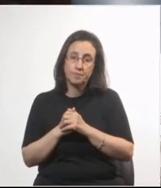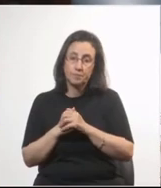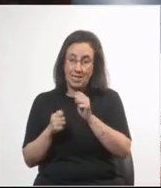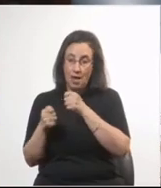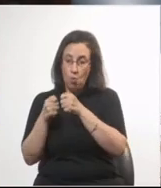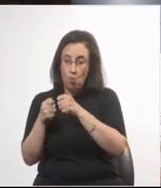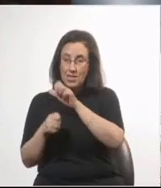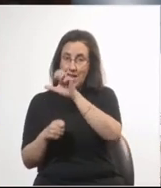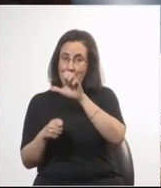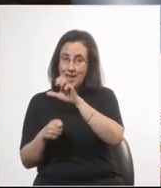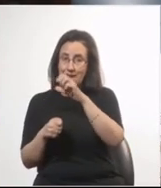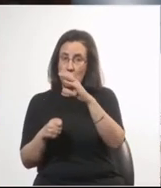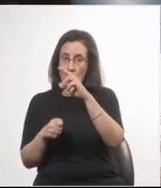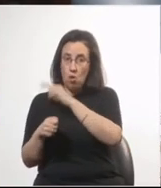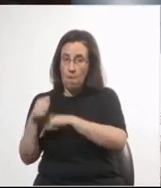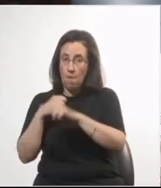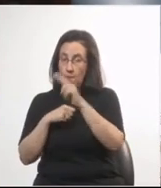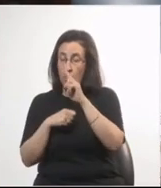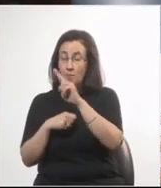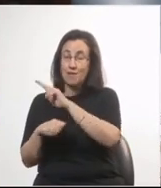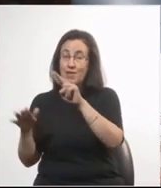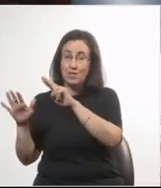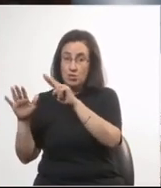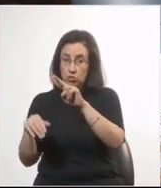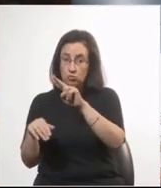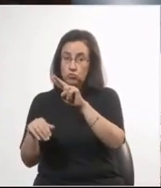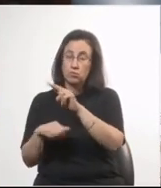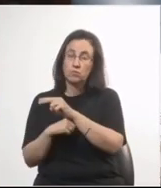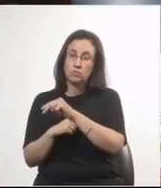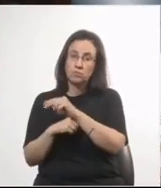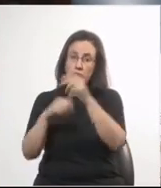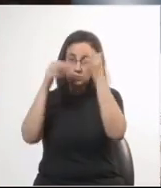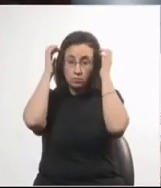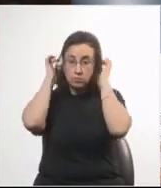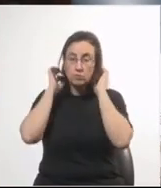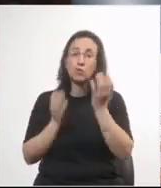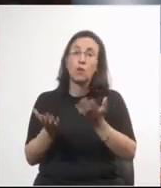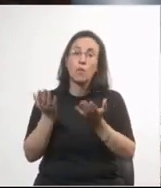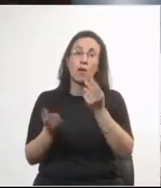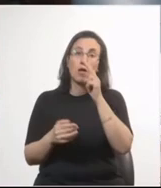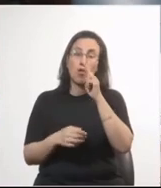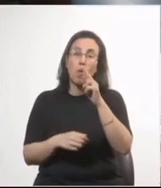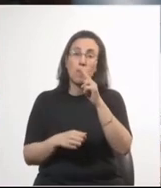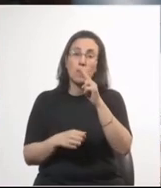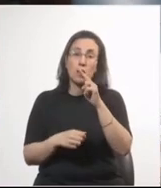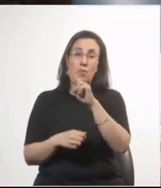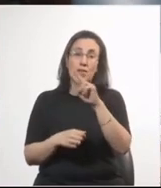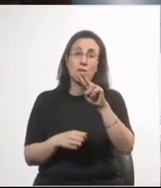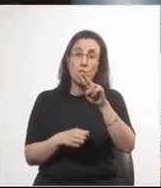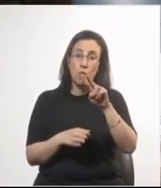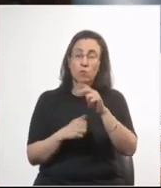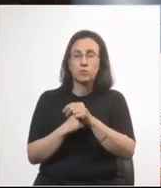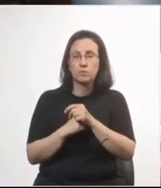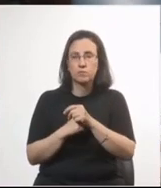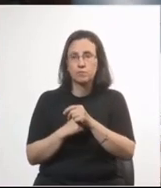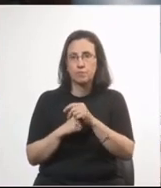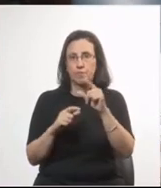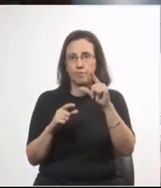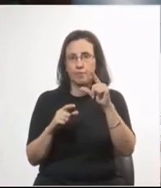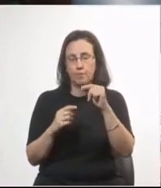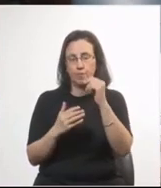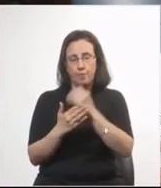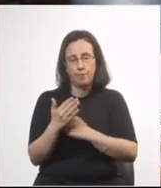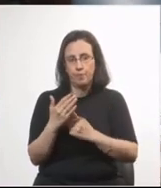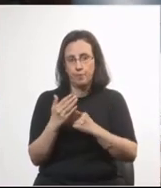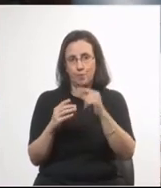del 2022 por debajo de lo que había sido la inflación en el 2021, perdieron poder adquisitivo notoriamente